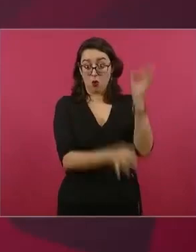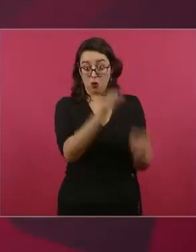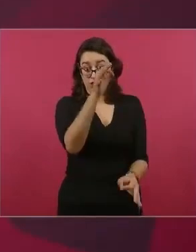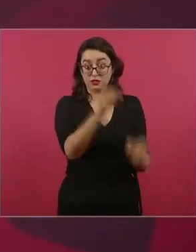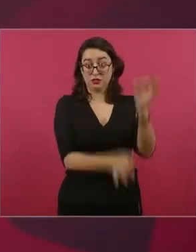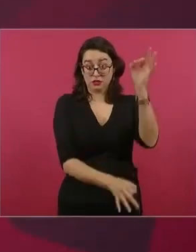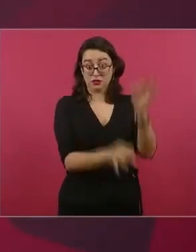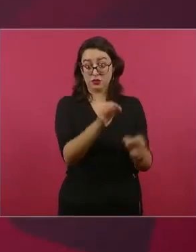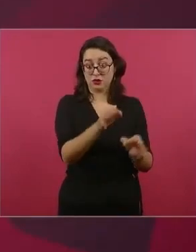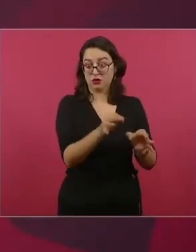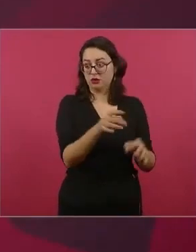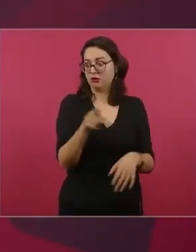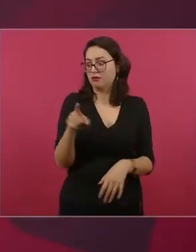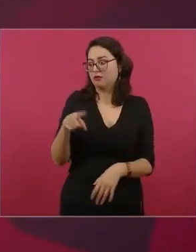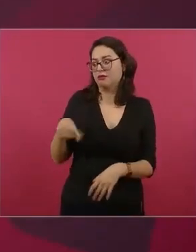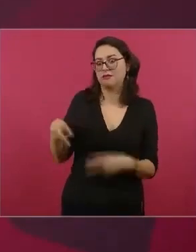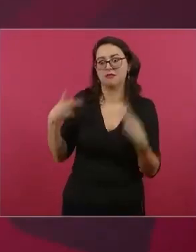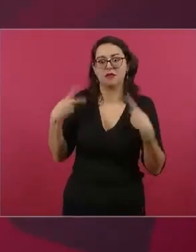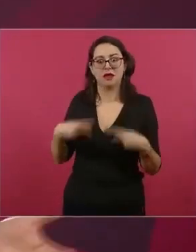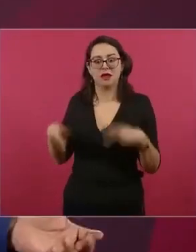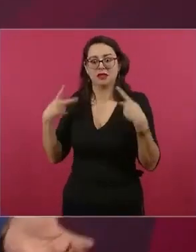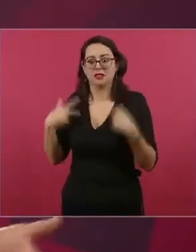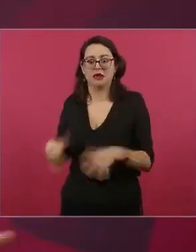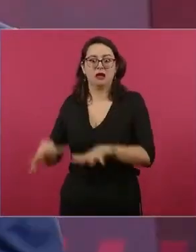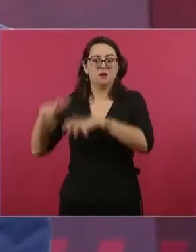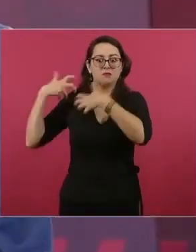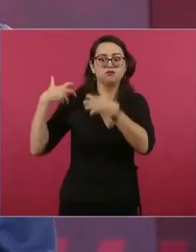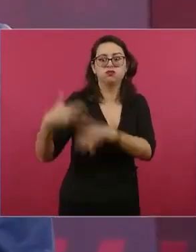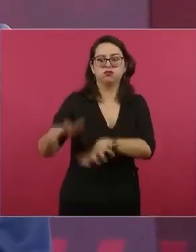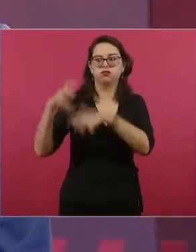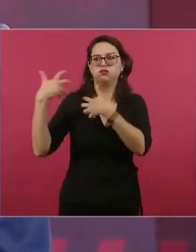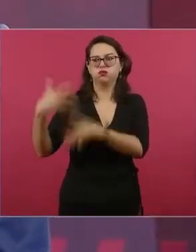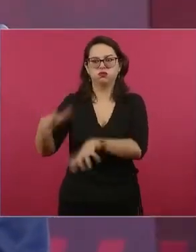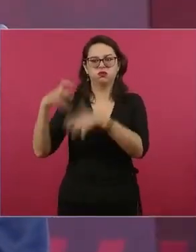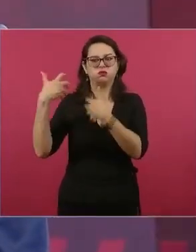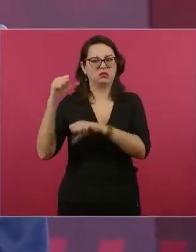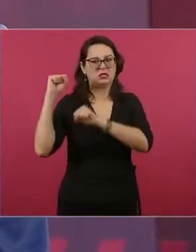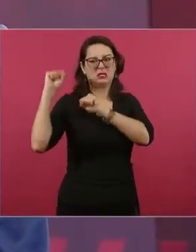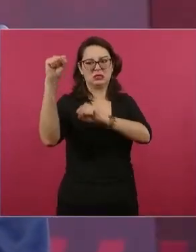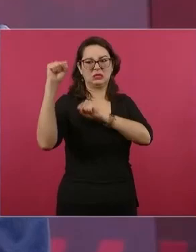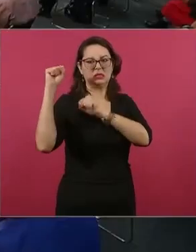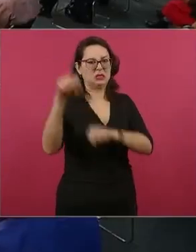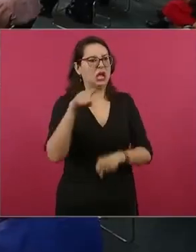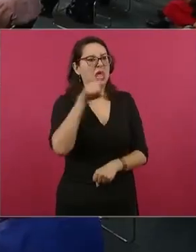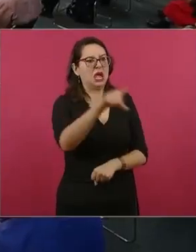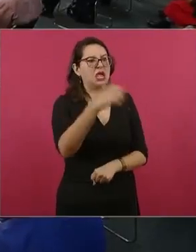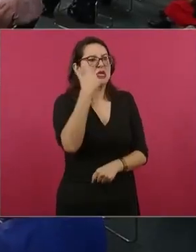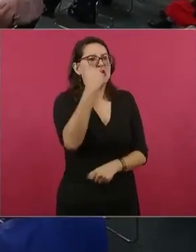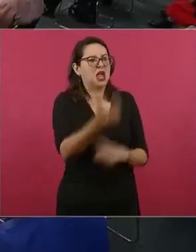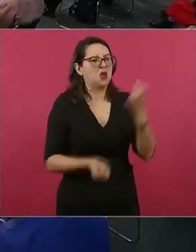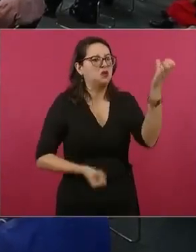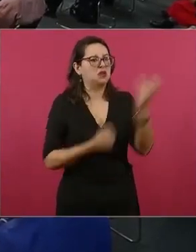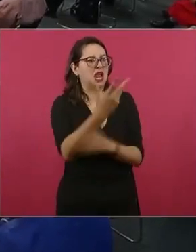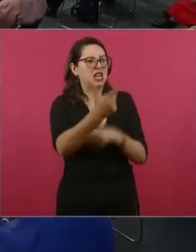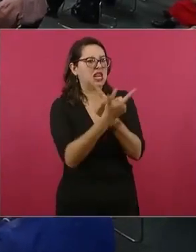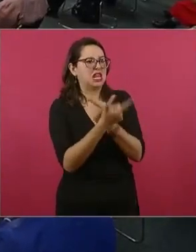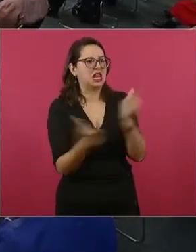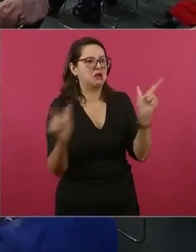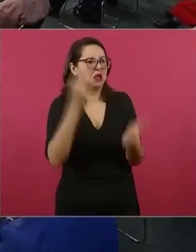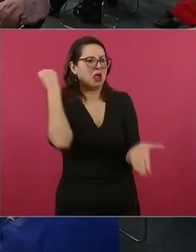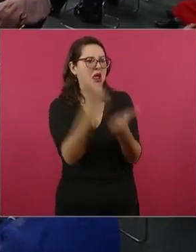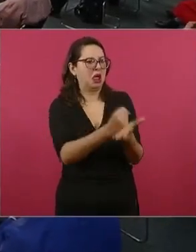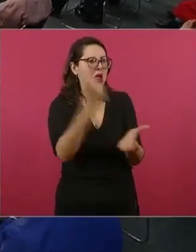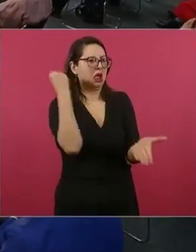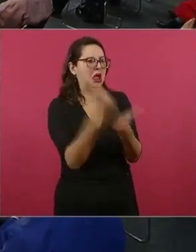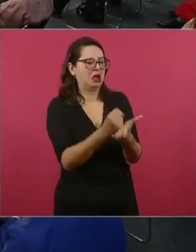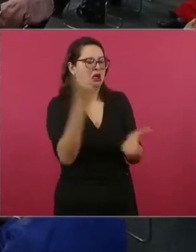Los acuerdos o los primeros acuerdos fueron la apertura de estas vías de comunicación y la liberación de los